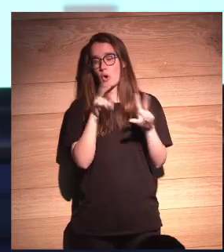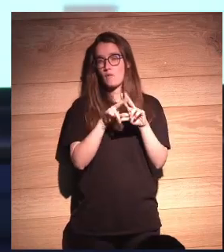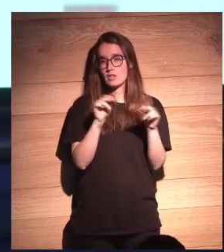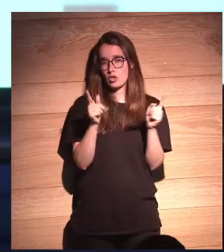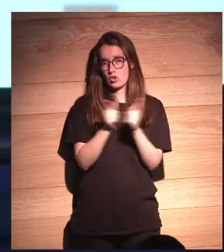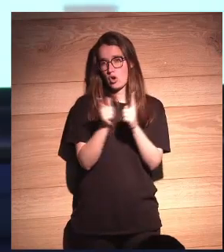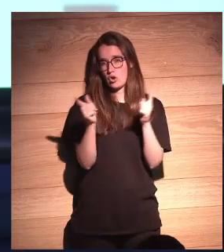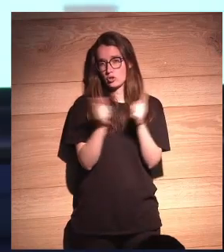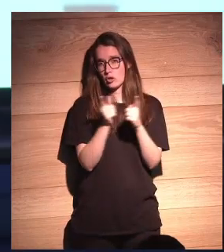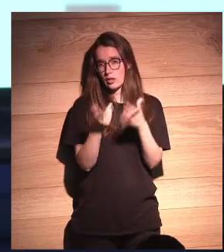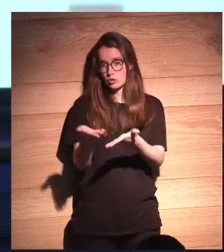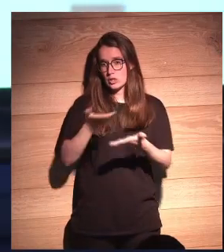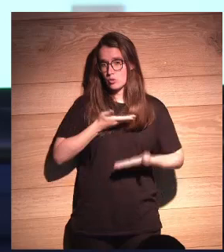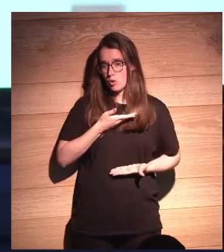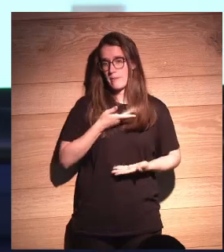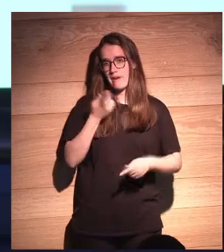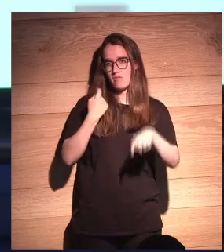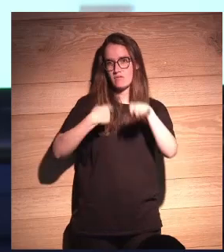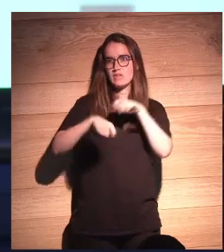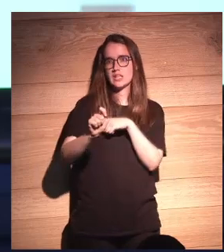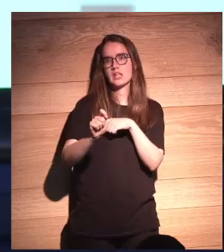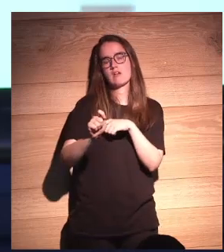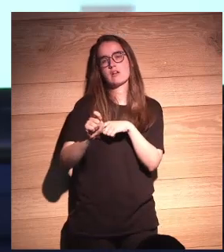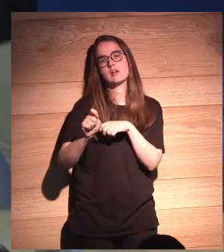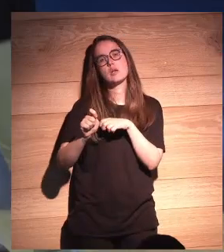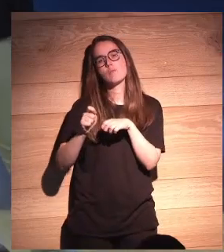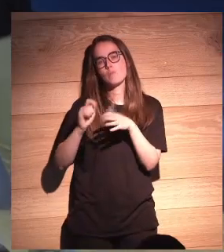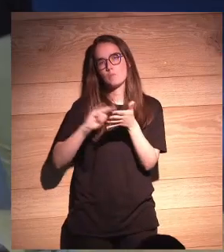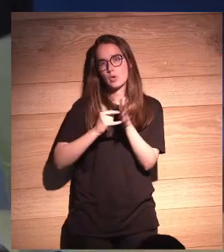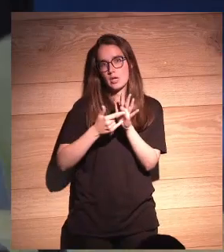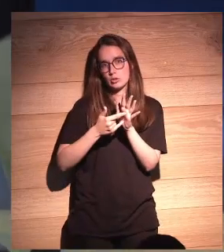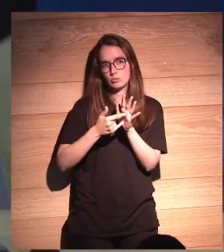nos ayudó a poder realmente vender el proyecto.